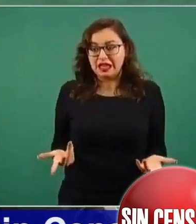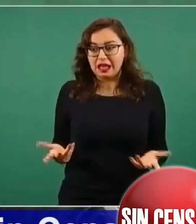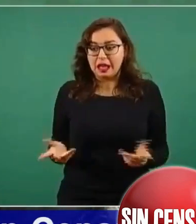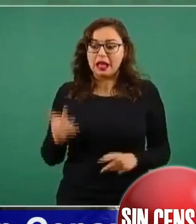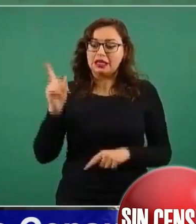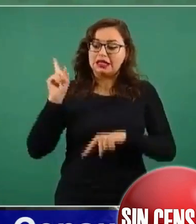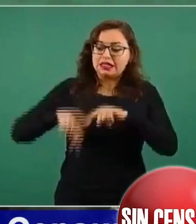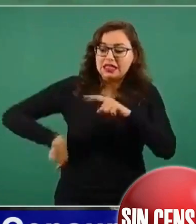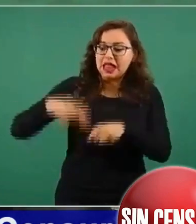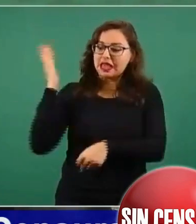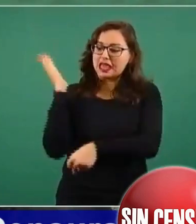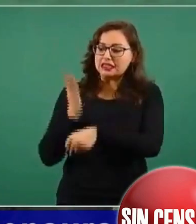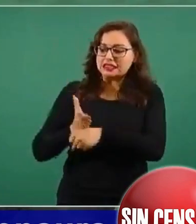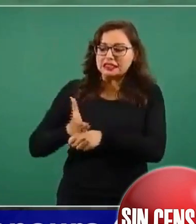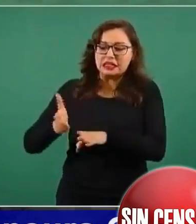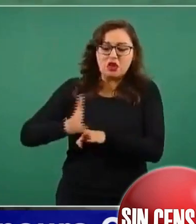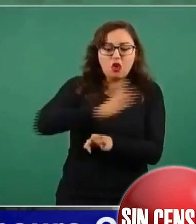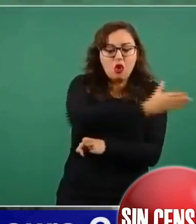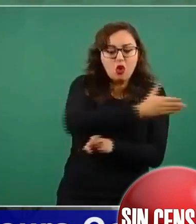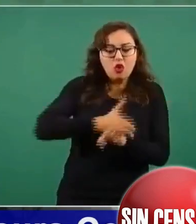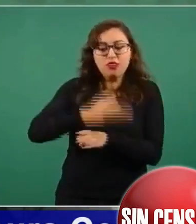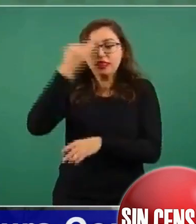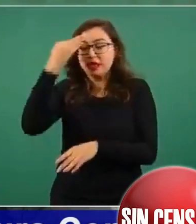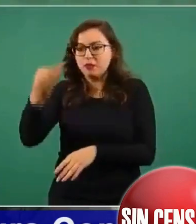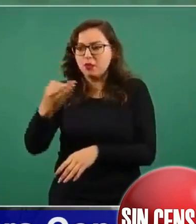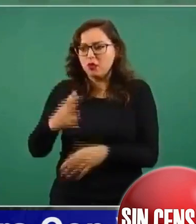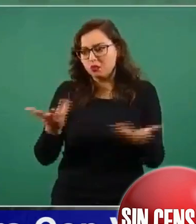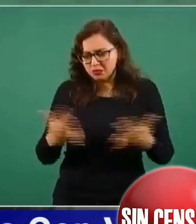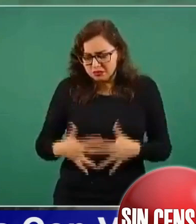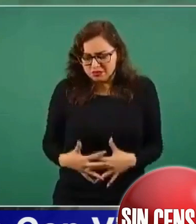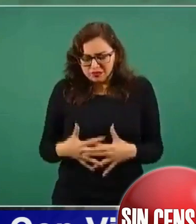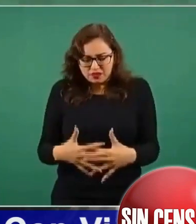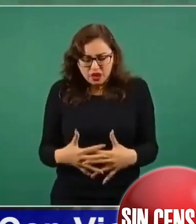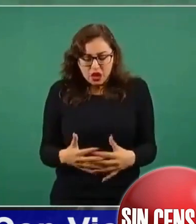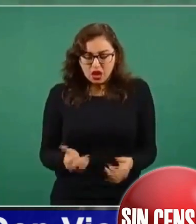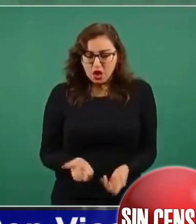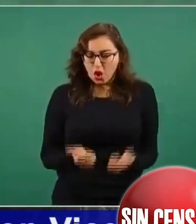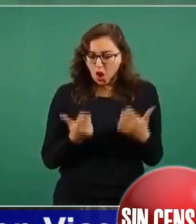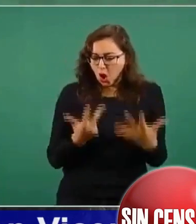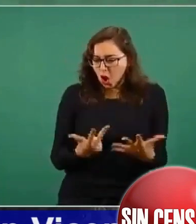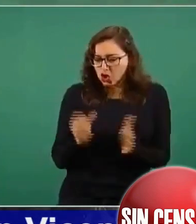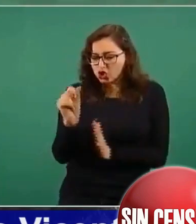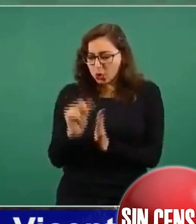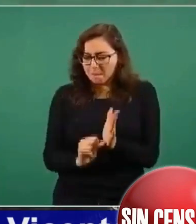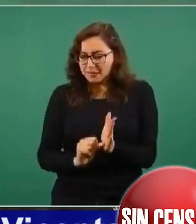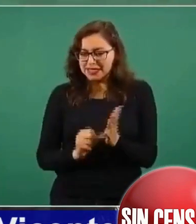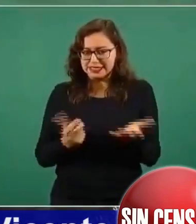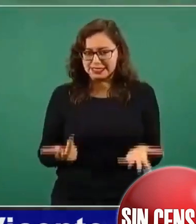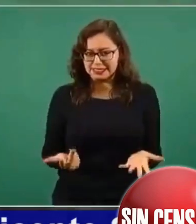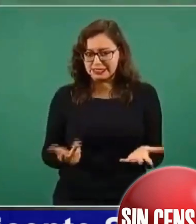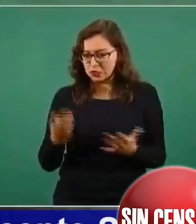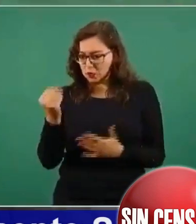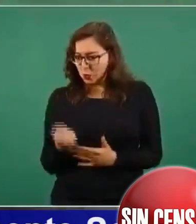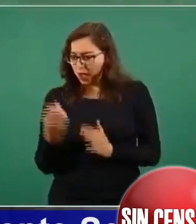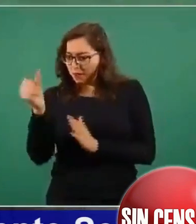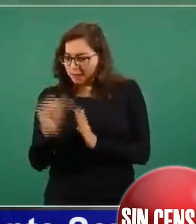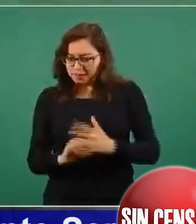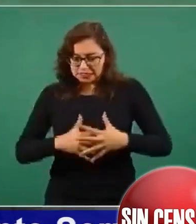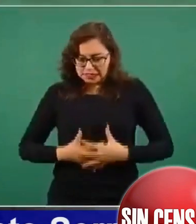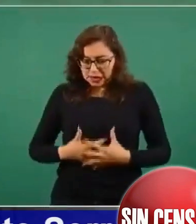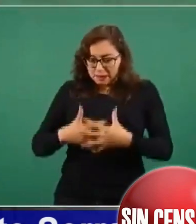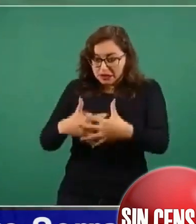los 9 meses o a los 7 meses, porque pues ya, digamos, Y es otra situación muy